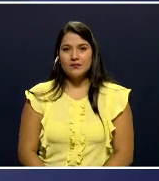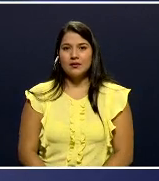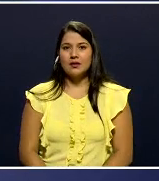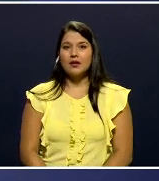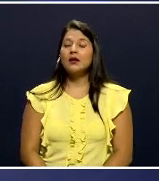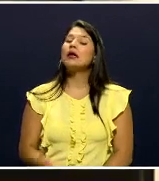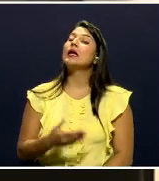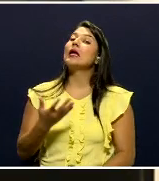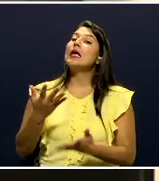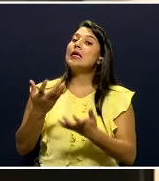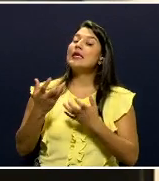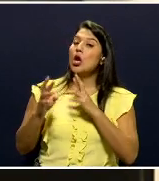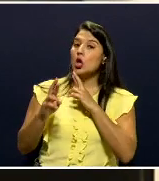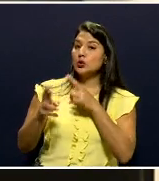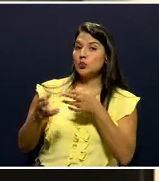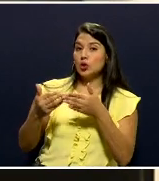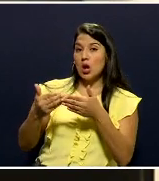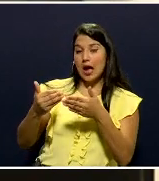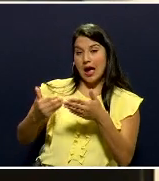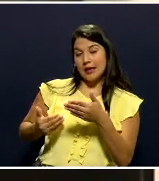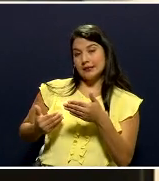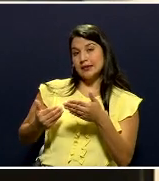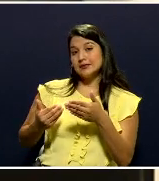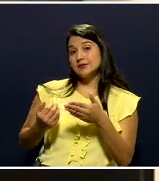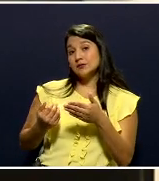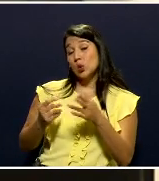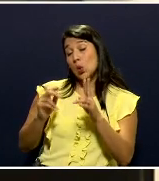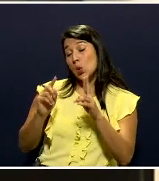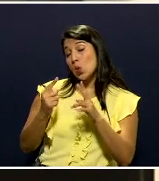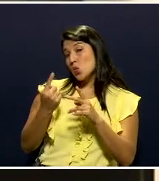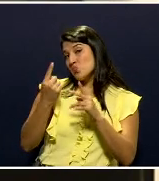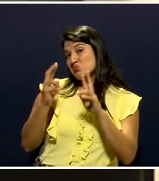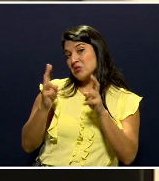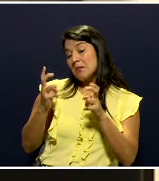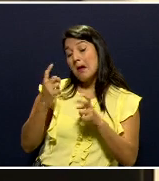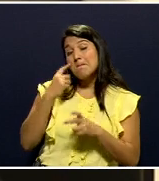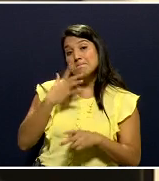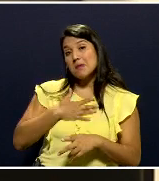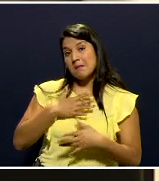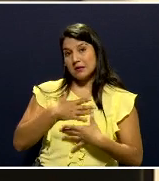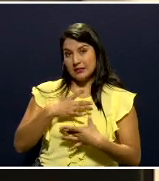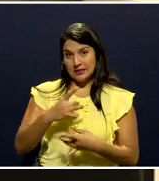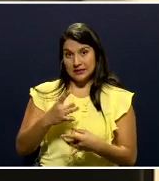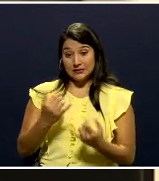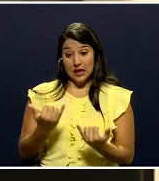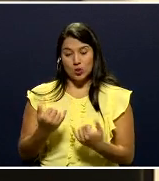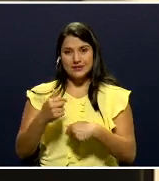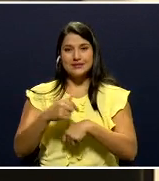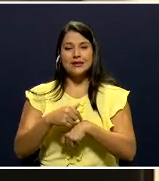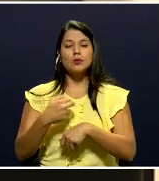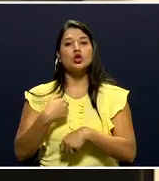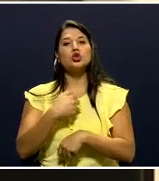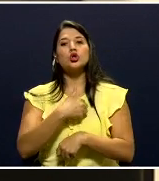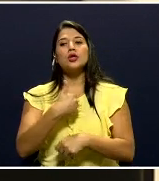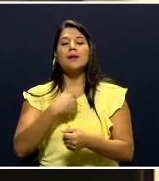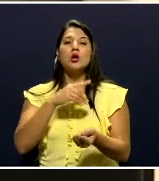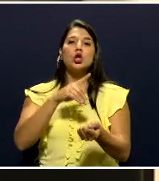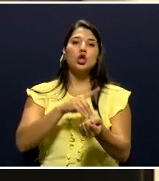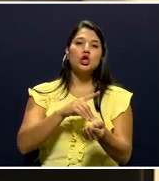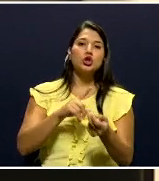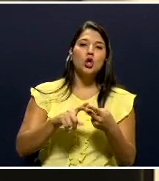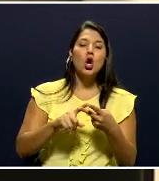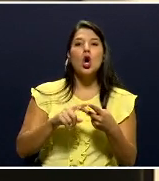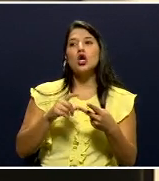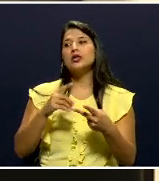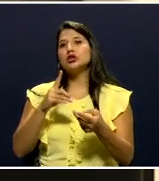Voy a contar antes un aspecto que me parece sumamente interesante. En estos momentos nosotros tenemos médicos,